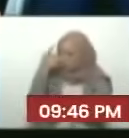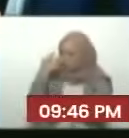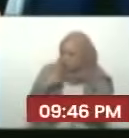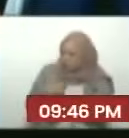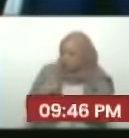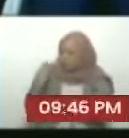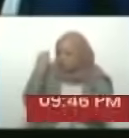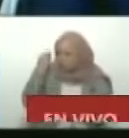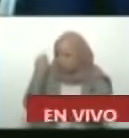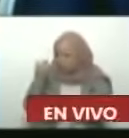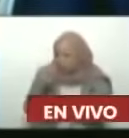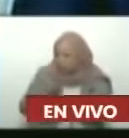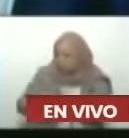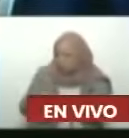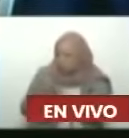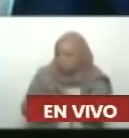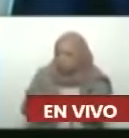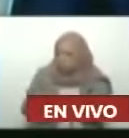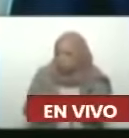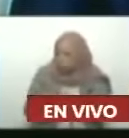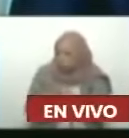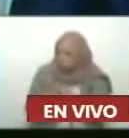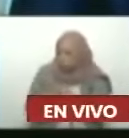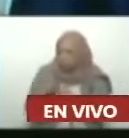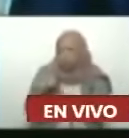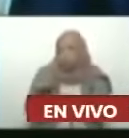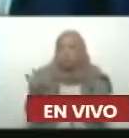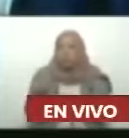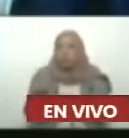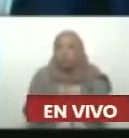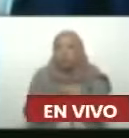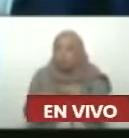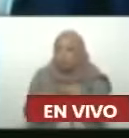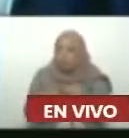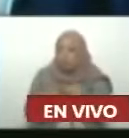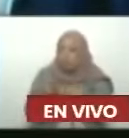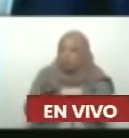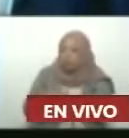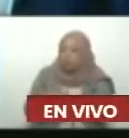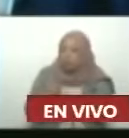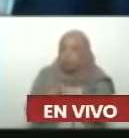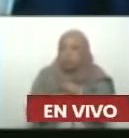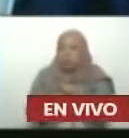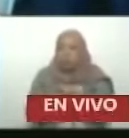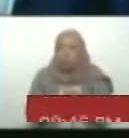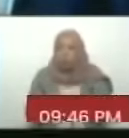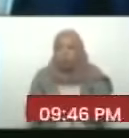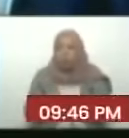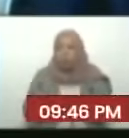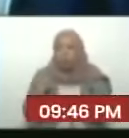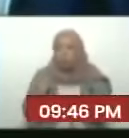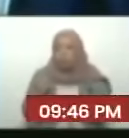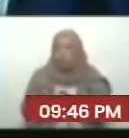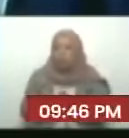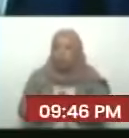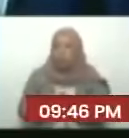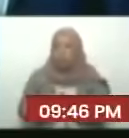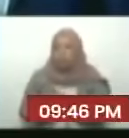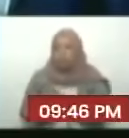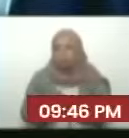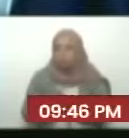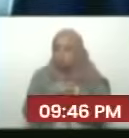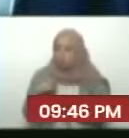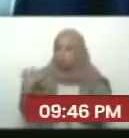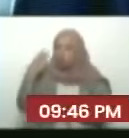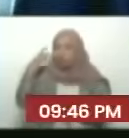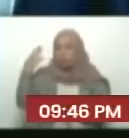Uno pudiera decir, ¿por qué a mi país le pasa esa cosa, eso, X, cualquier cosa, no sé? Lo que ustedes